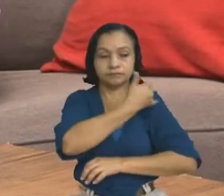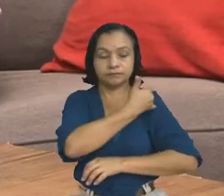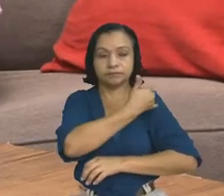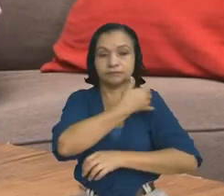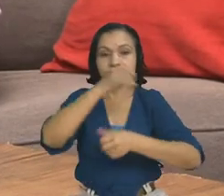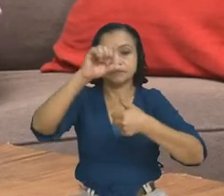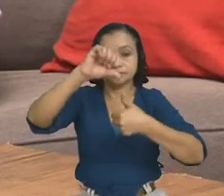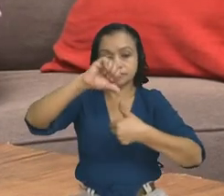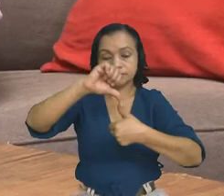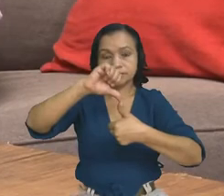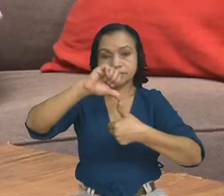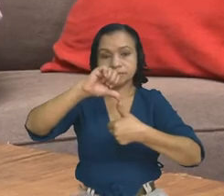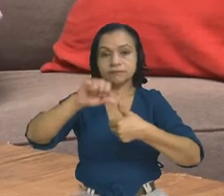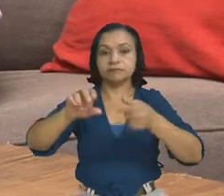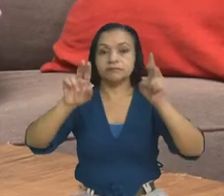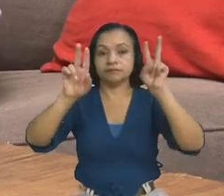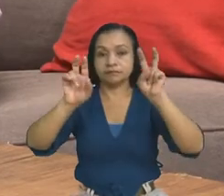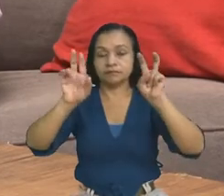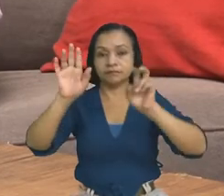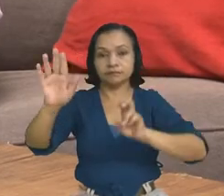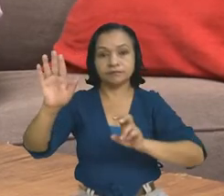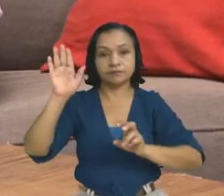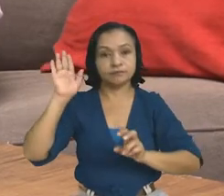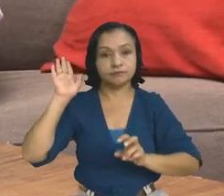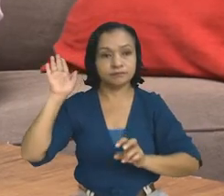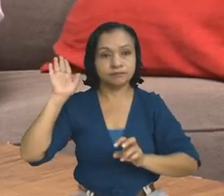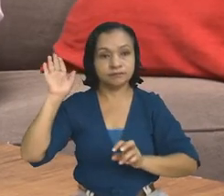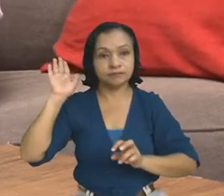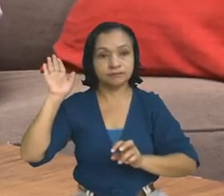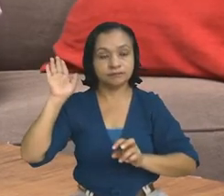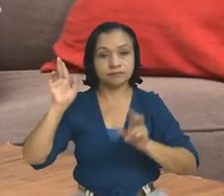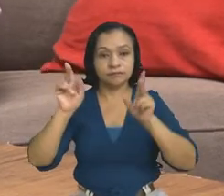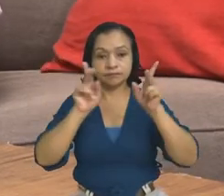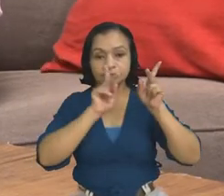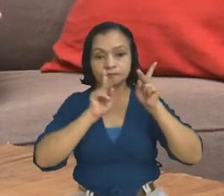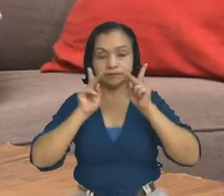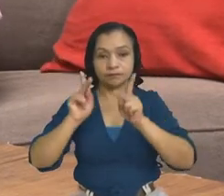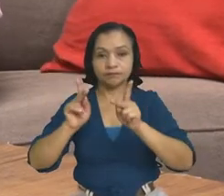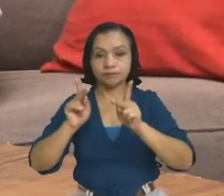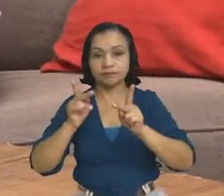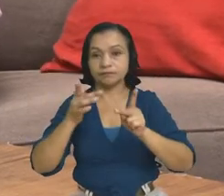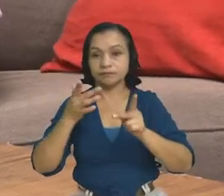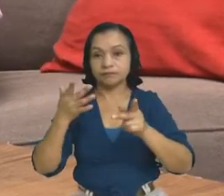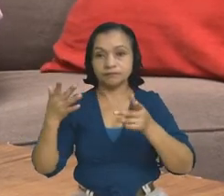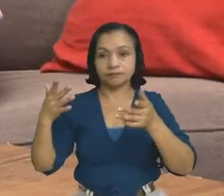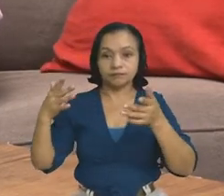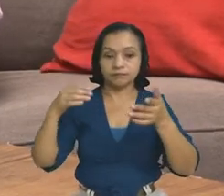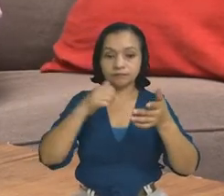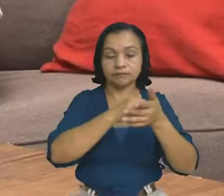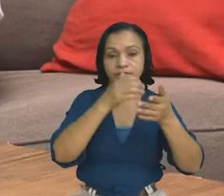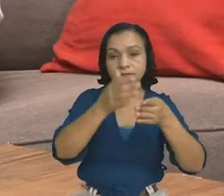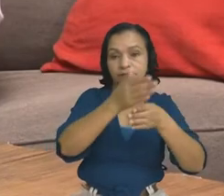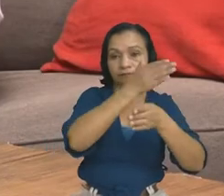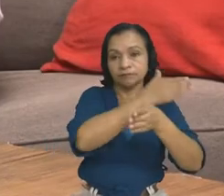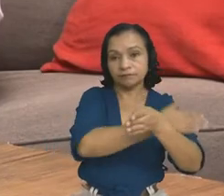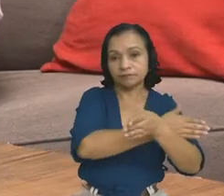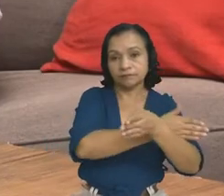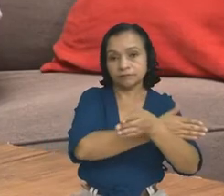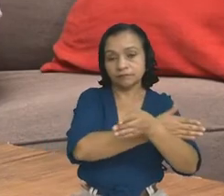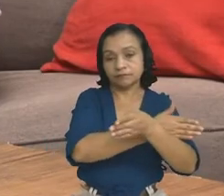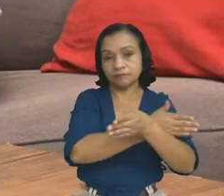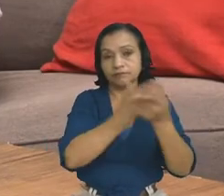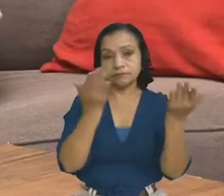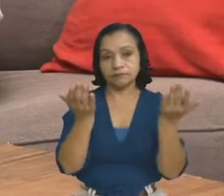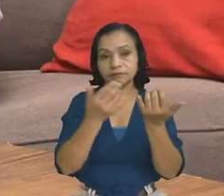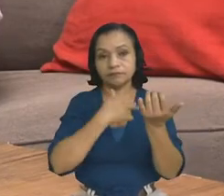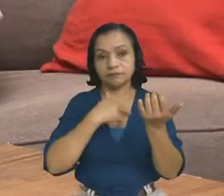Centroamérica en este ramo. La verdad es que hay un compromiso para asegurar a las personas que también tuvieron sus secuelas en la primera etapa, ¿no? Con las situaciones de